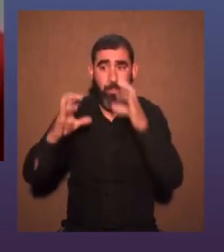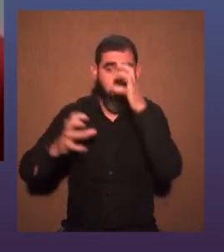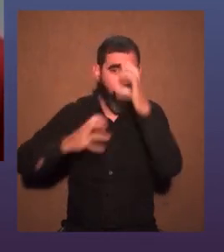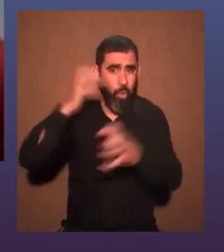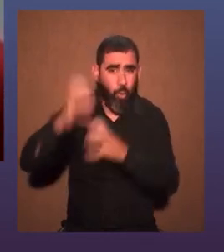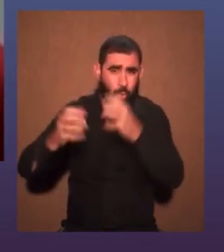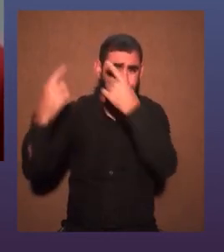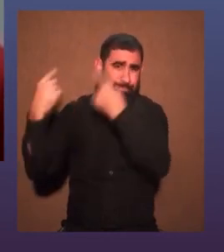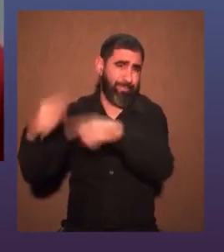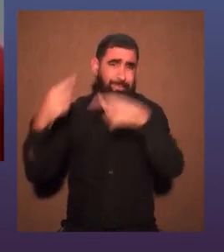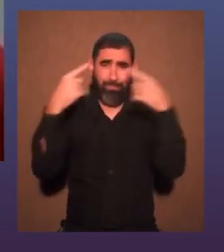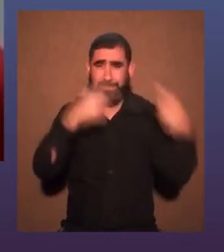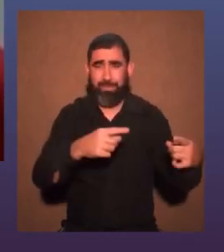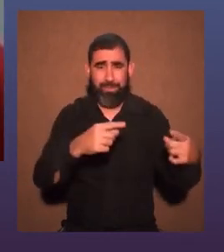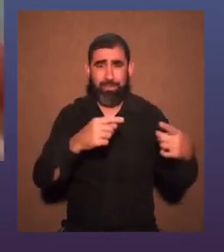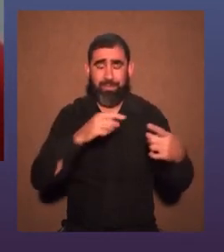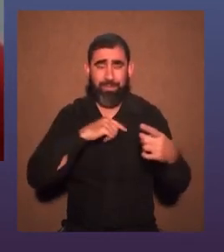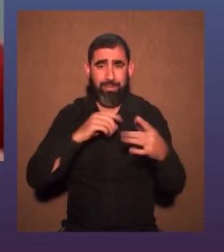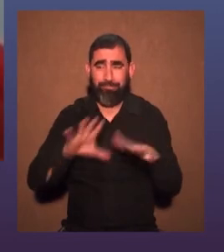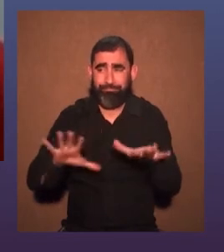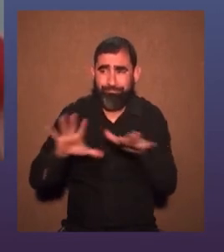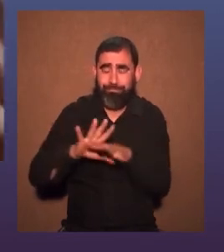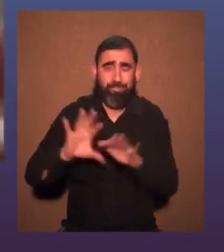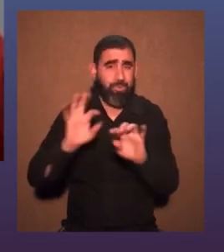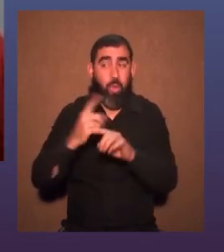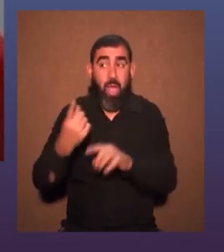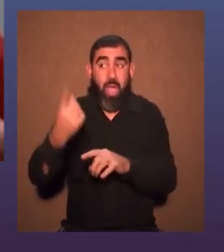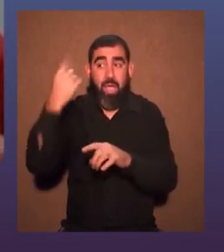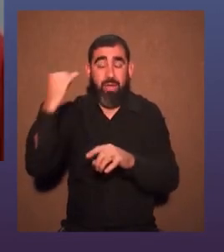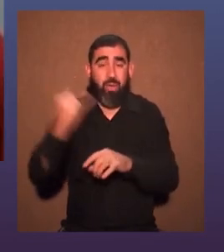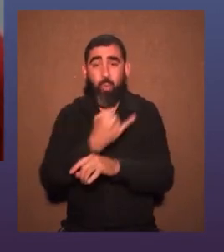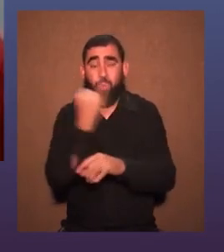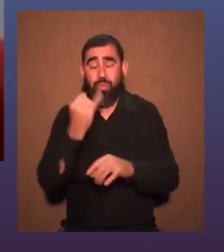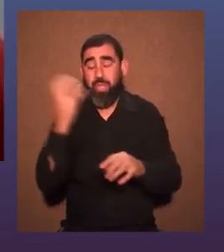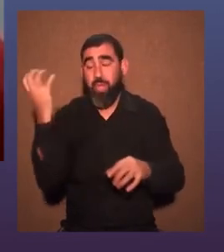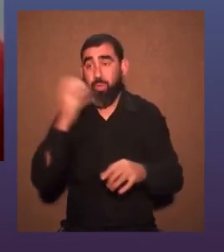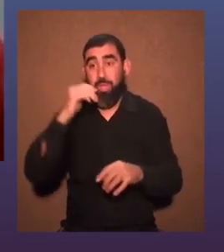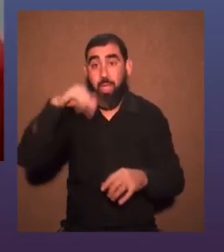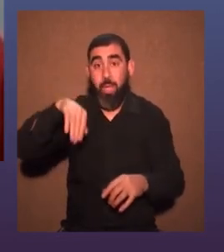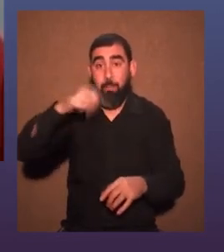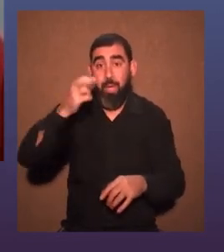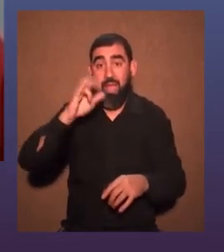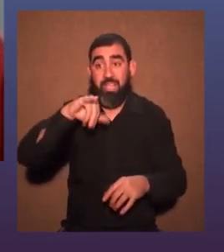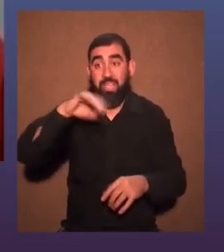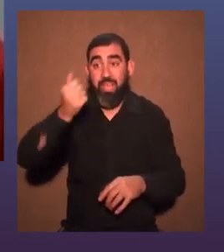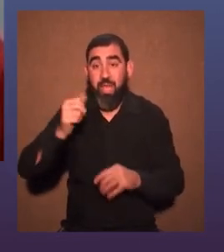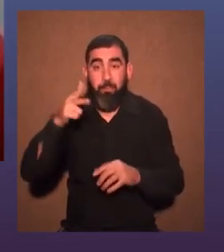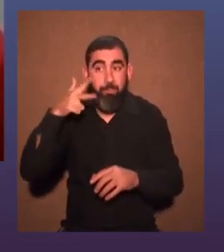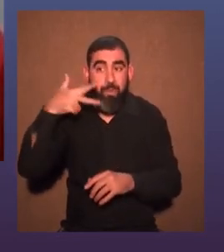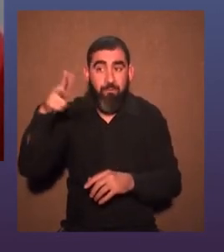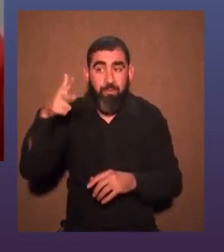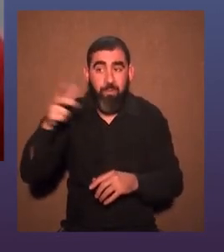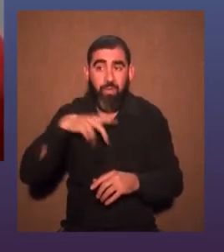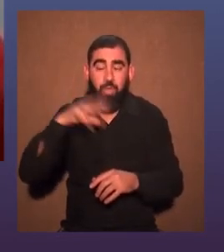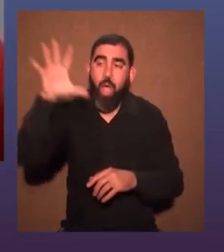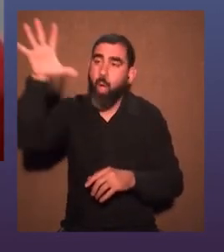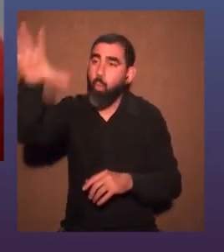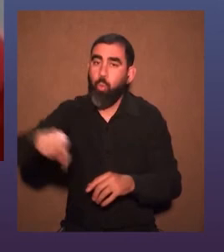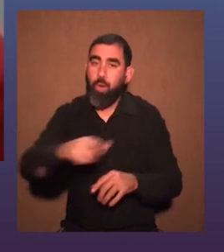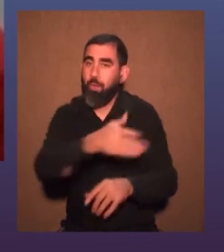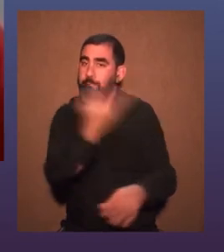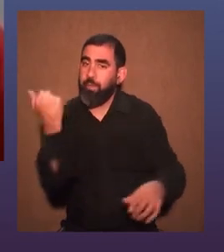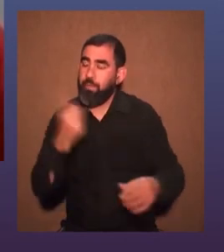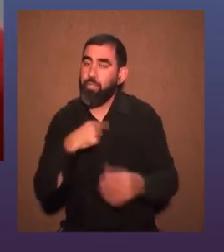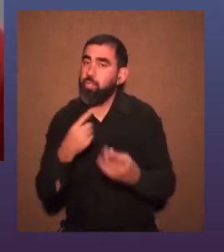no eran, con el calce que no era. No, ayer fue, y Marina en el escenario filmando, y yo la fui a buscar, venite por favor,